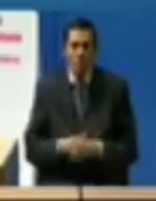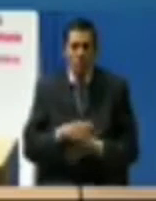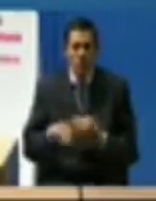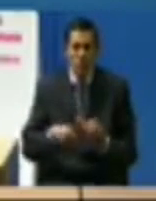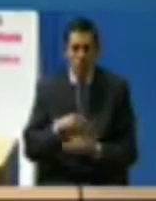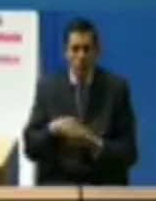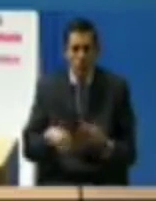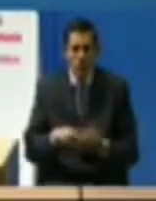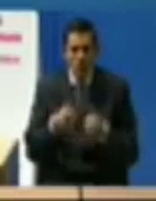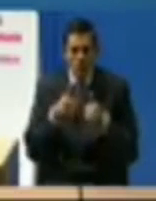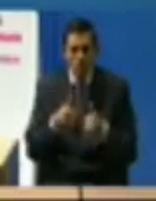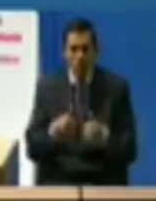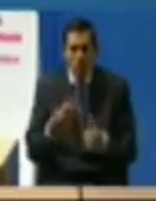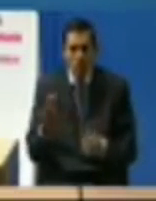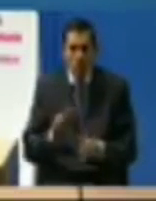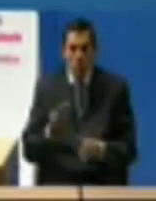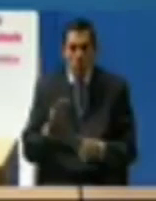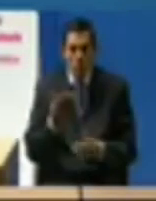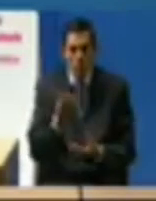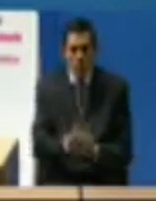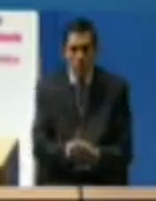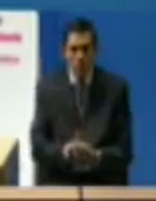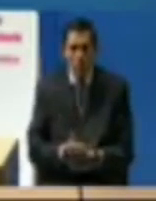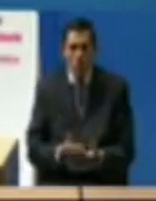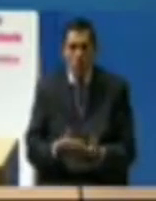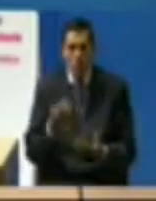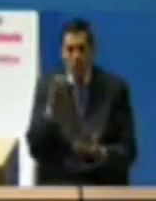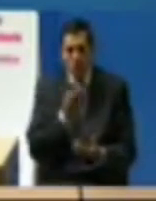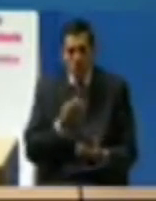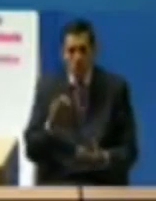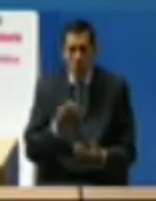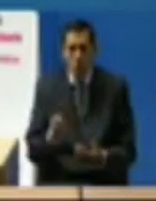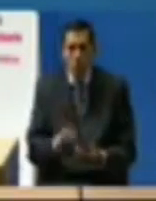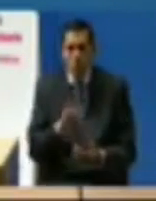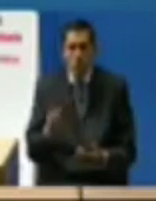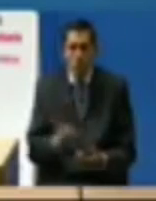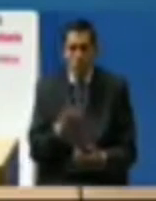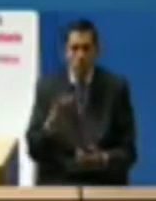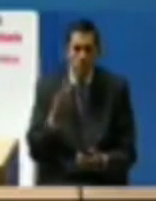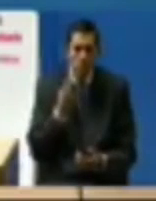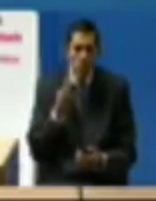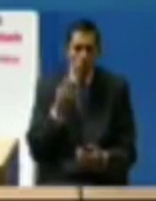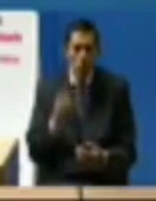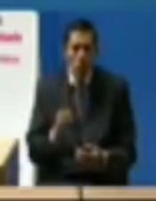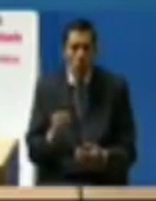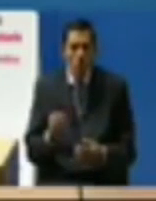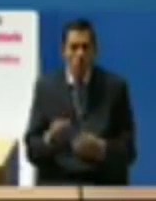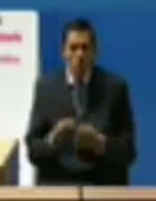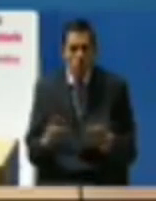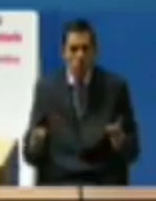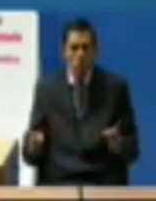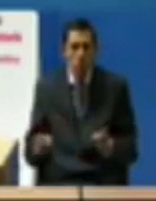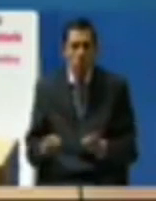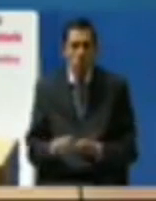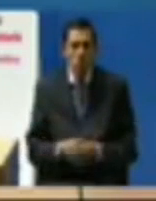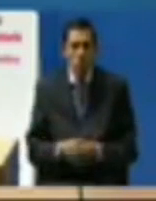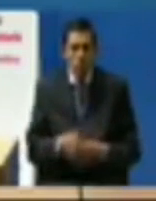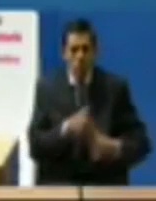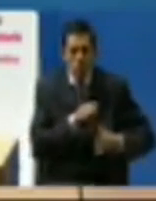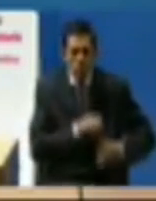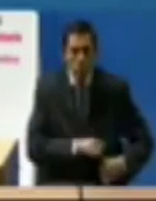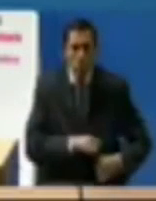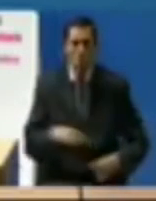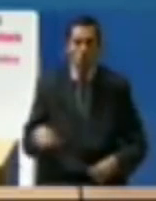una intervención, evaluar el impacto de las políticas públicas o el desempeño de los compromisos de las autoridades gubernamentales